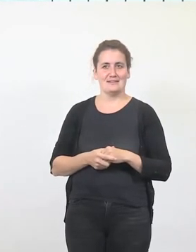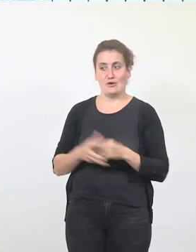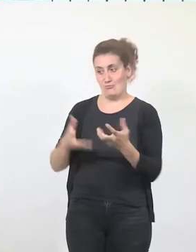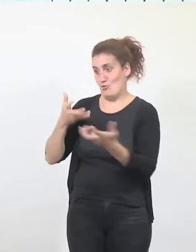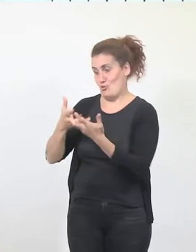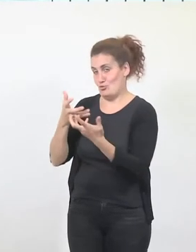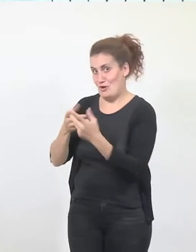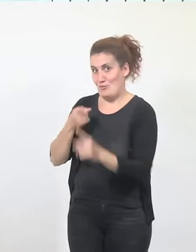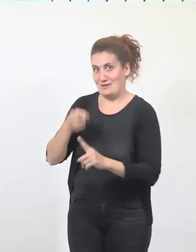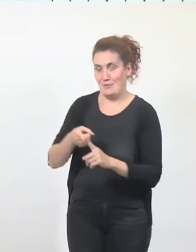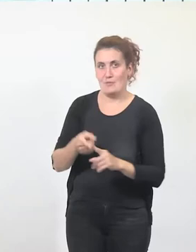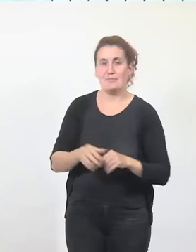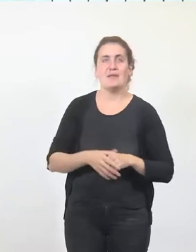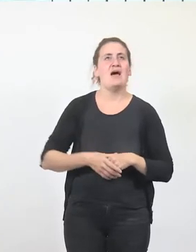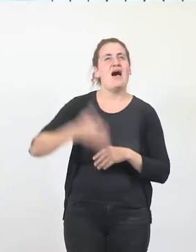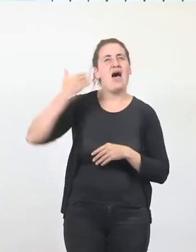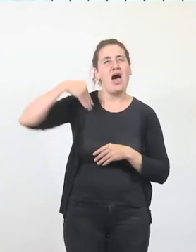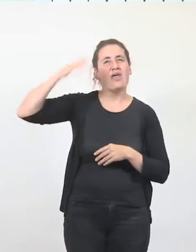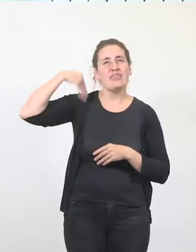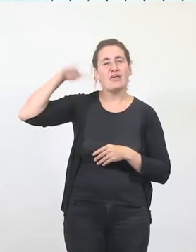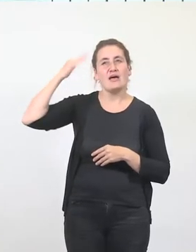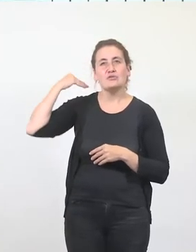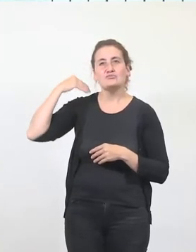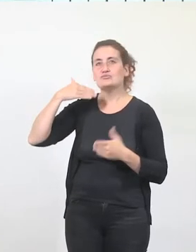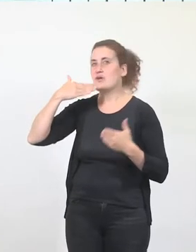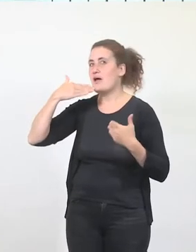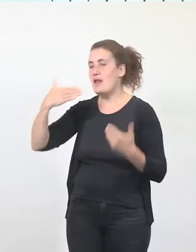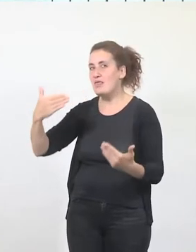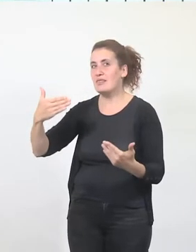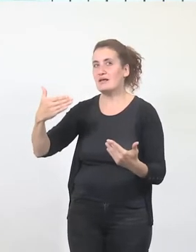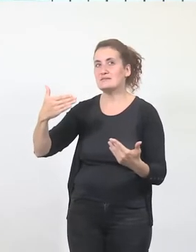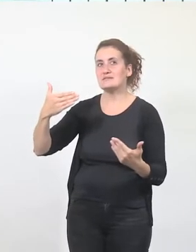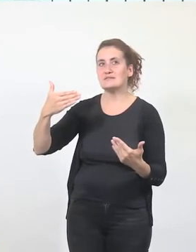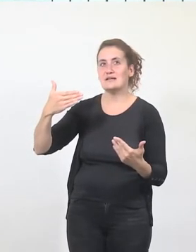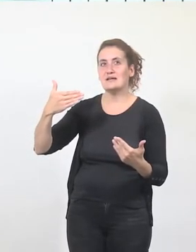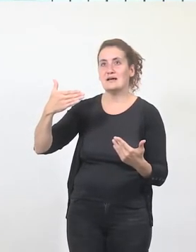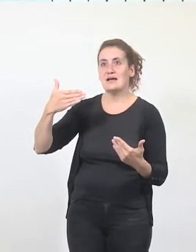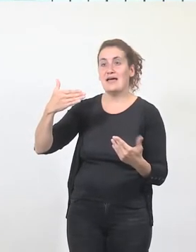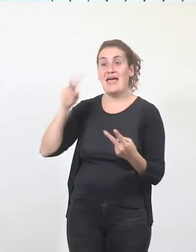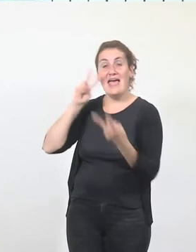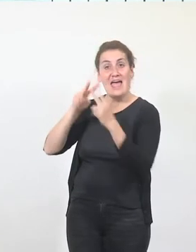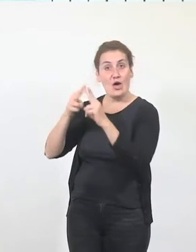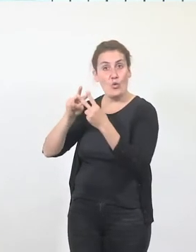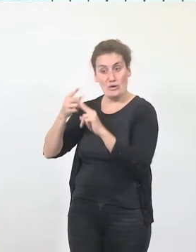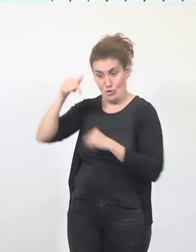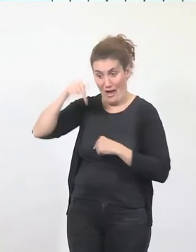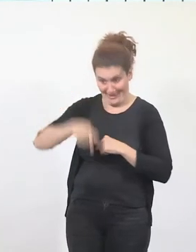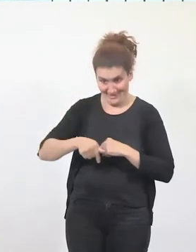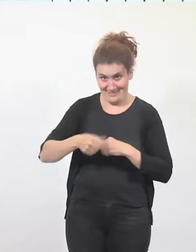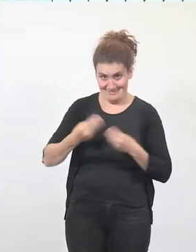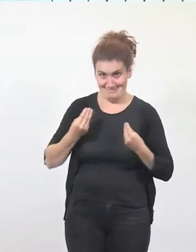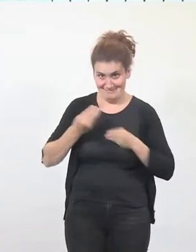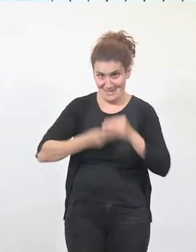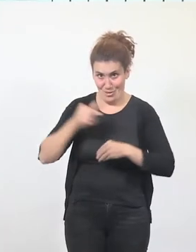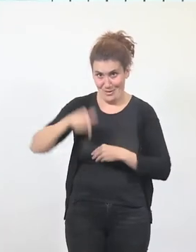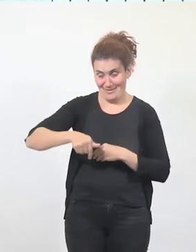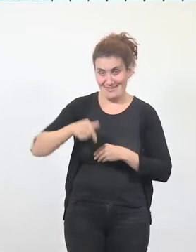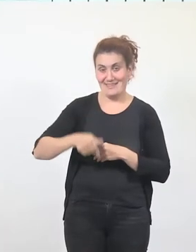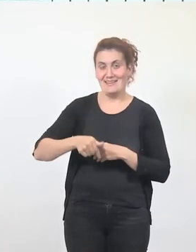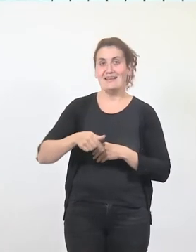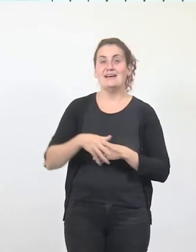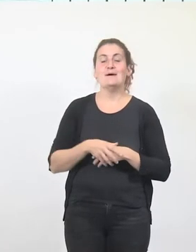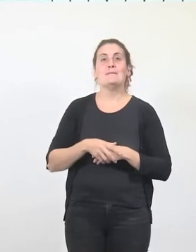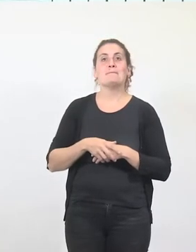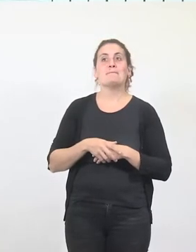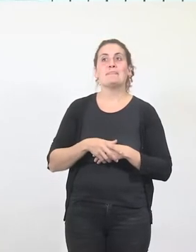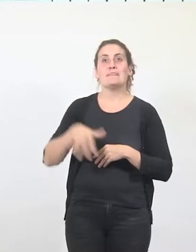para esa lucha. Hace años que, gracias a un encuentro que se hizo aquí,